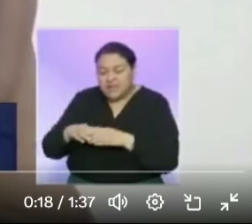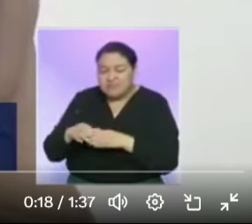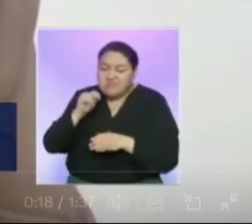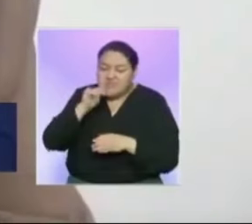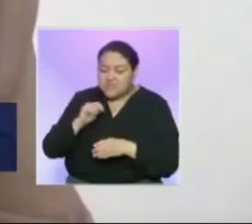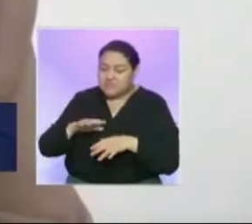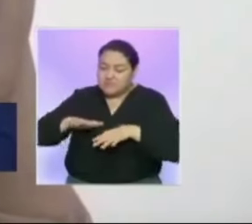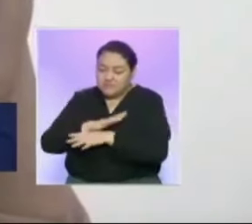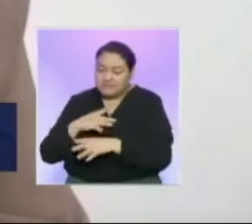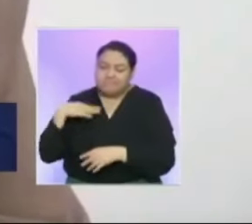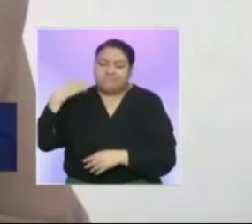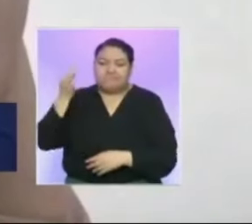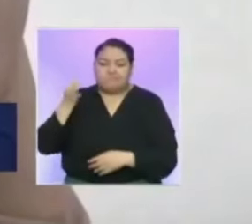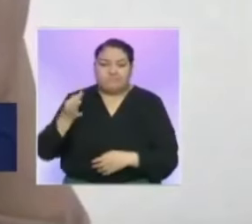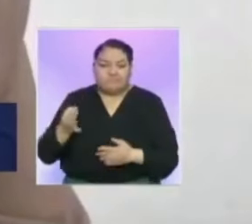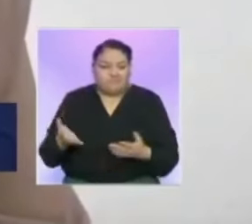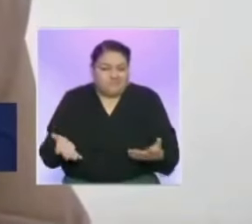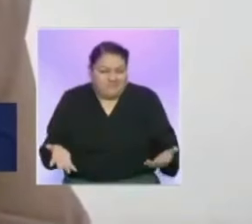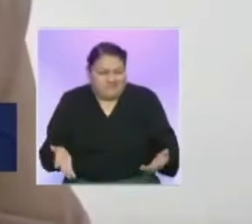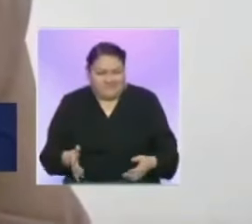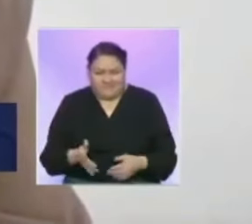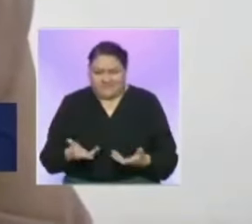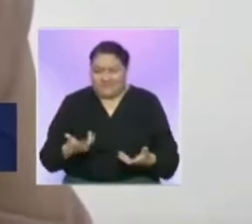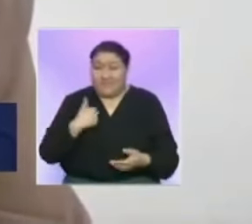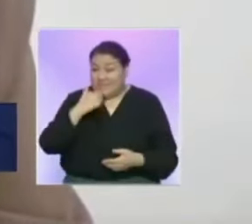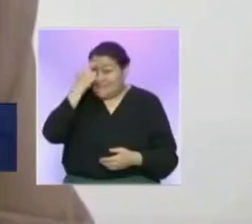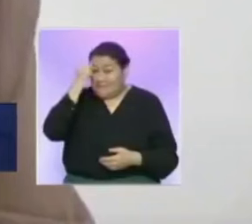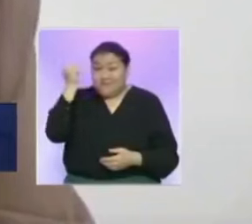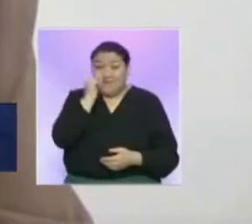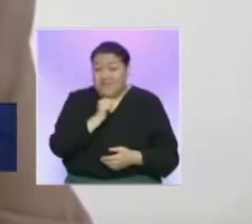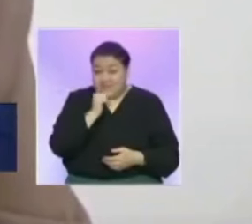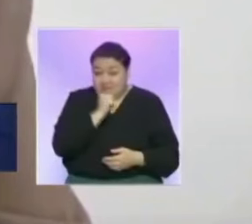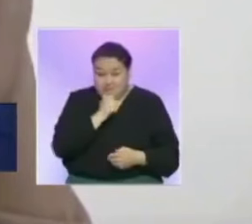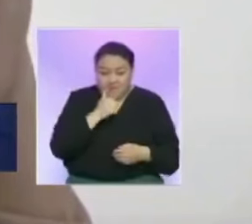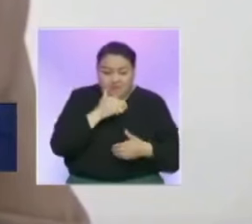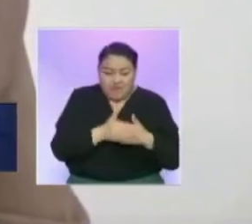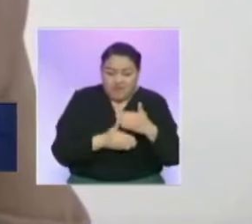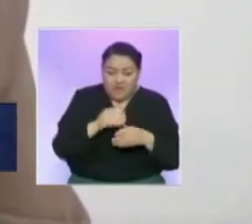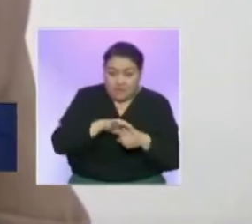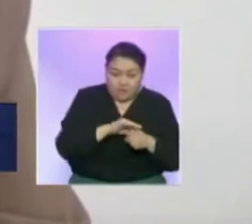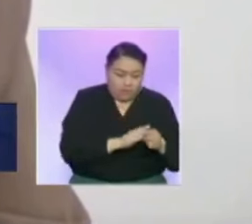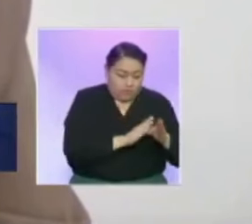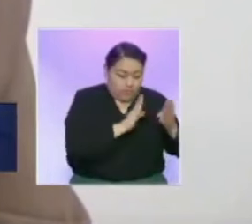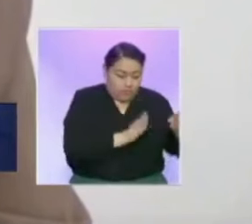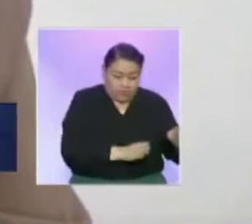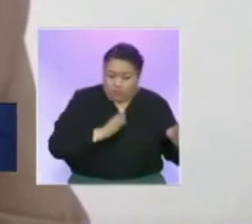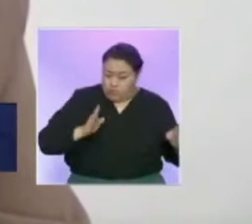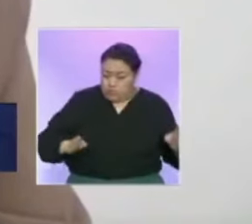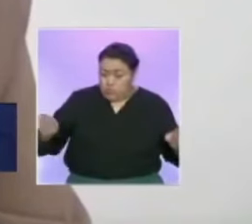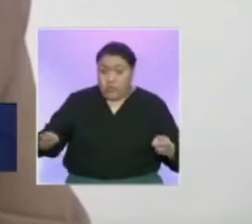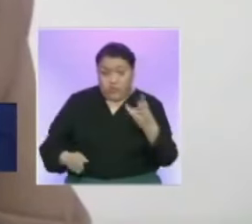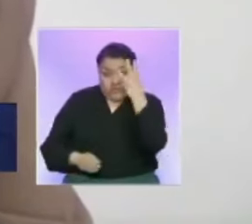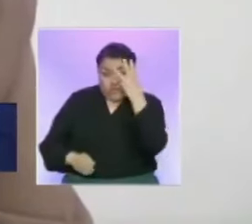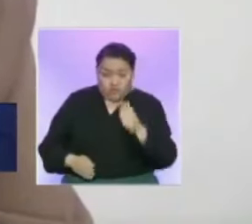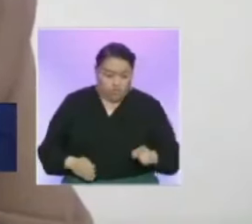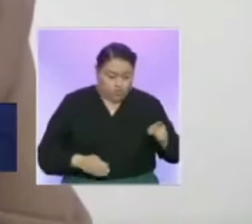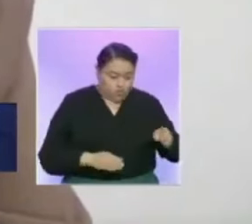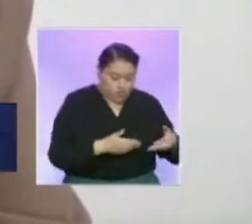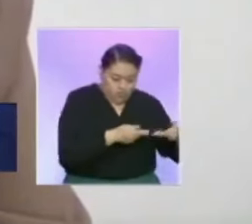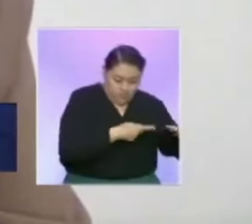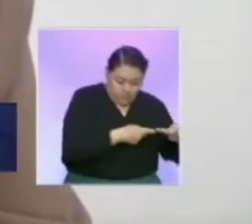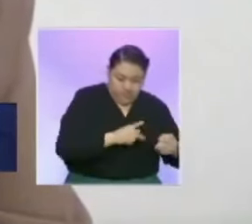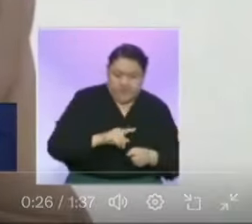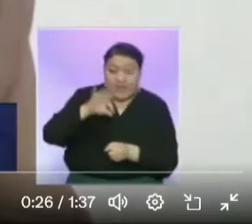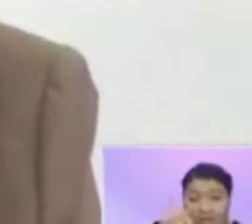la figura de la reelección por lo que incorporar o no esta figura dependía del propio pri en minoría el magistrado